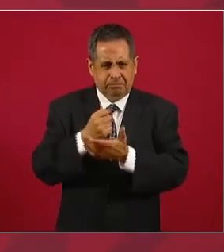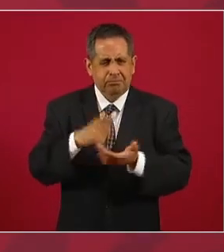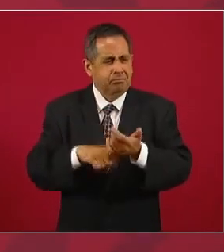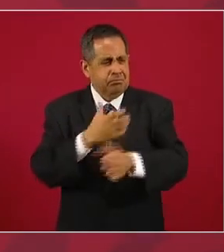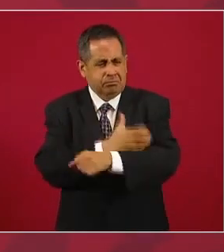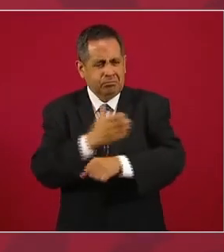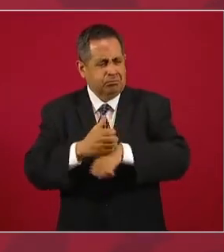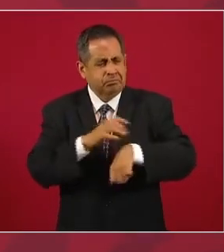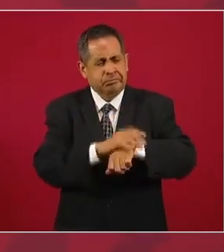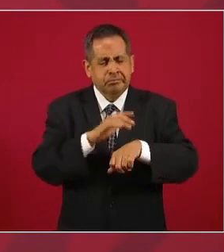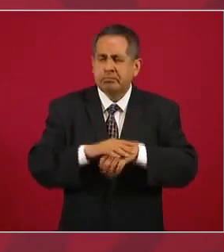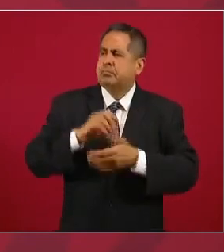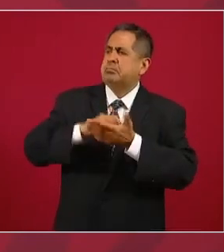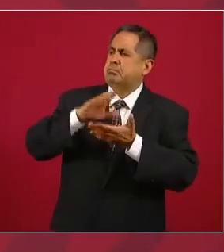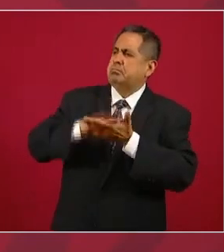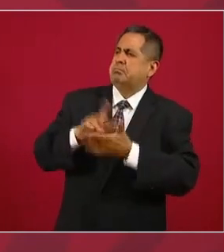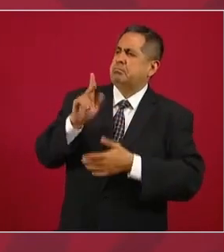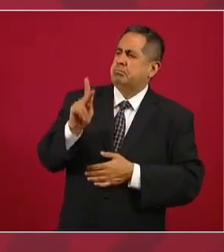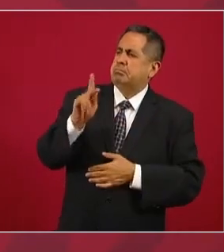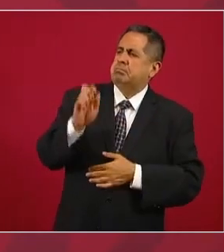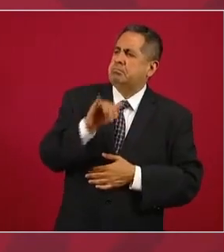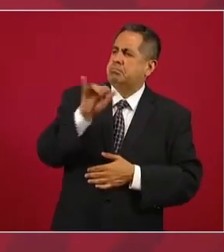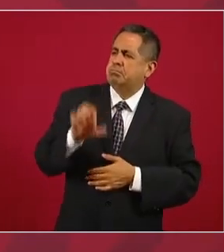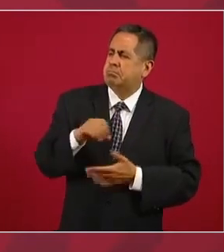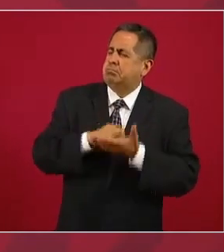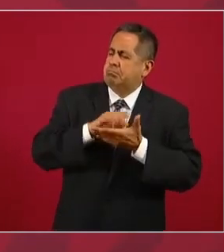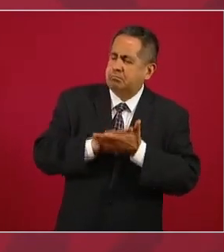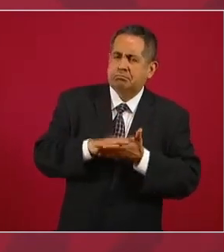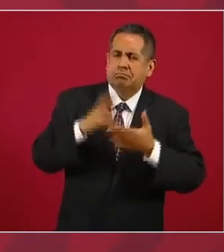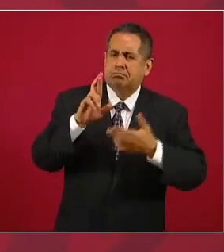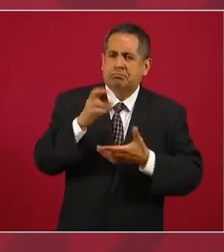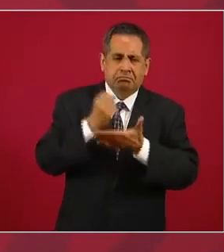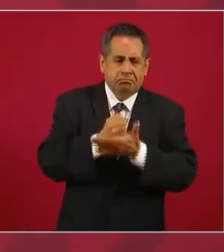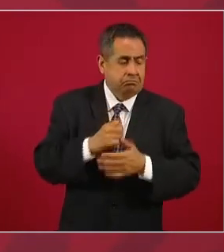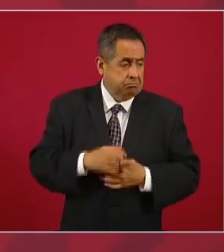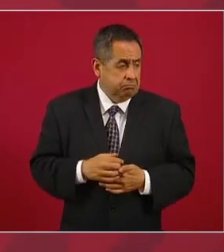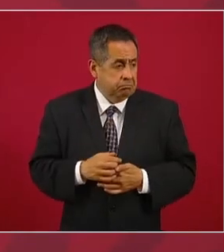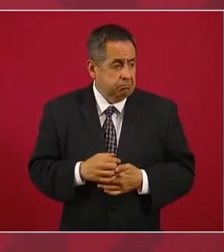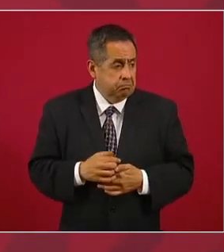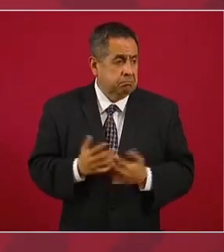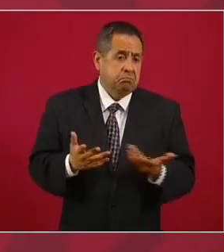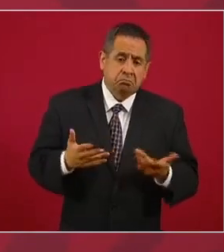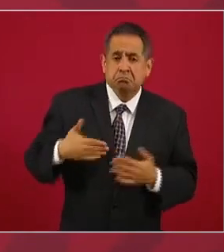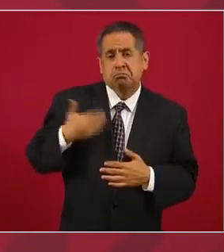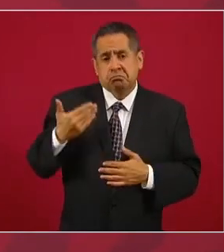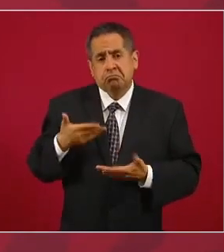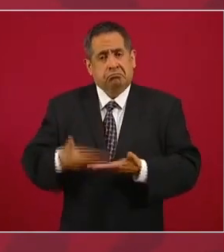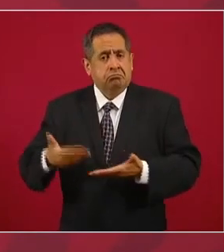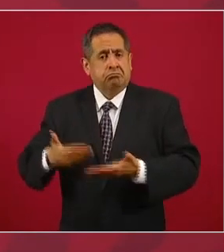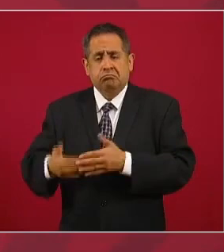compañero, un amigo. Entonces ahora se registró el nombre,